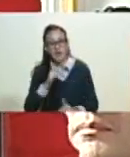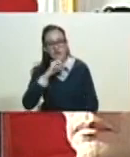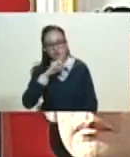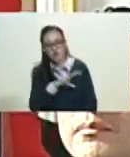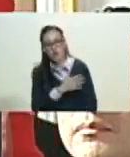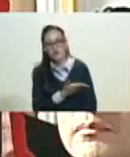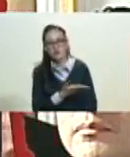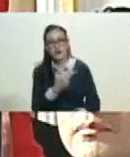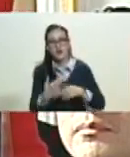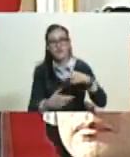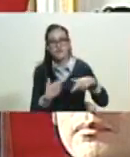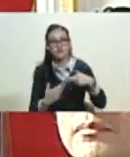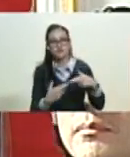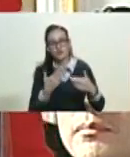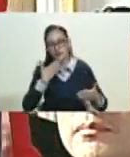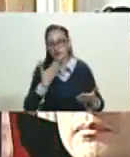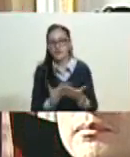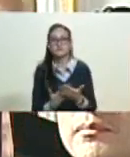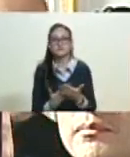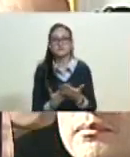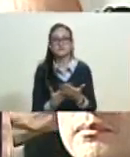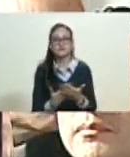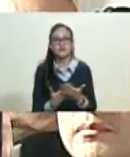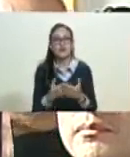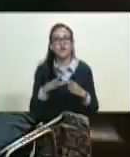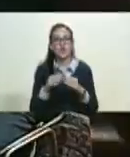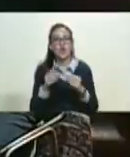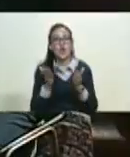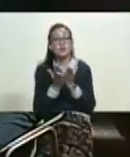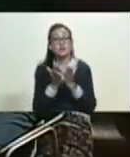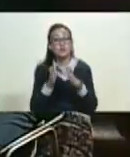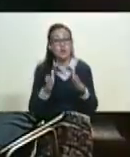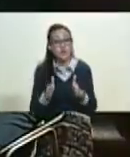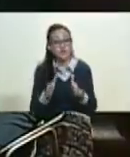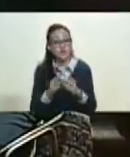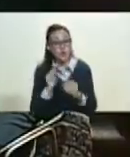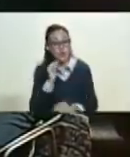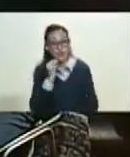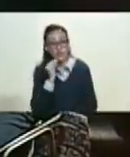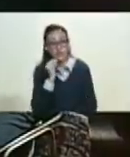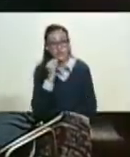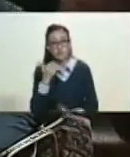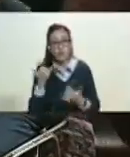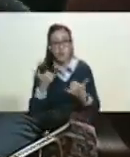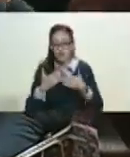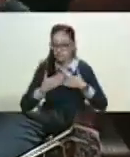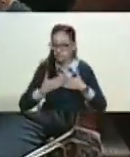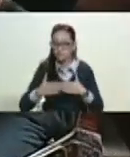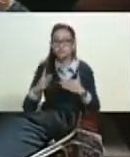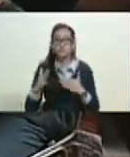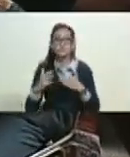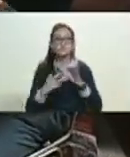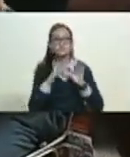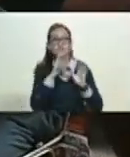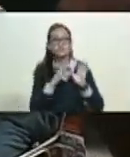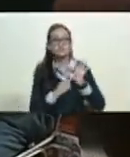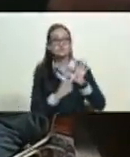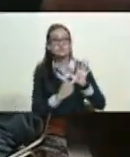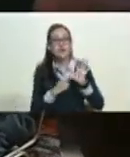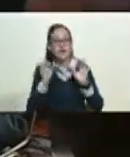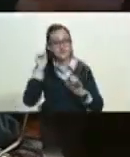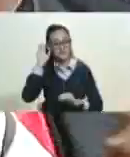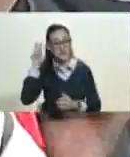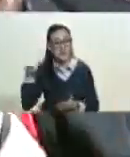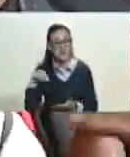nuestra revolución. Le damos las gracias a los estudiantes, a la juventud, hoy ampliamente representada en esta